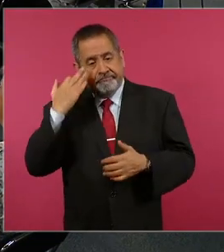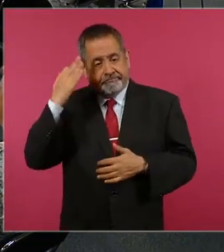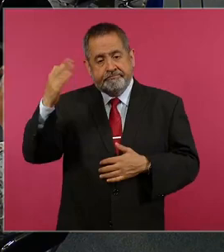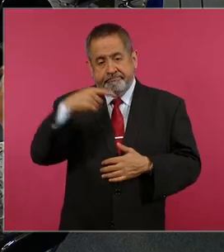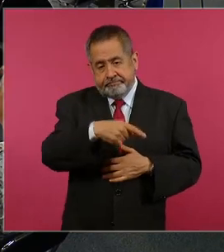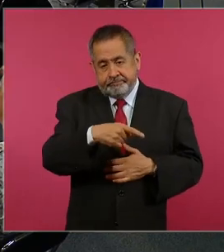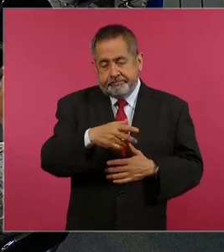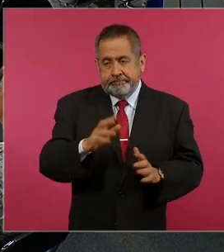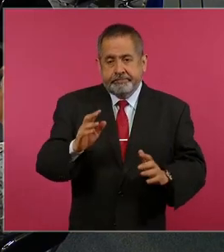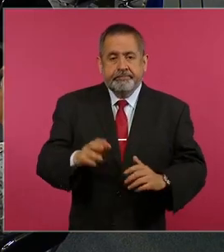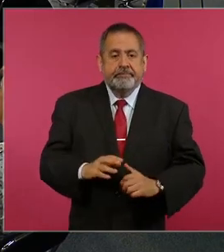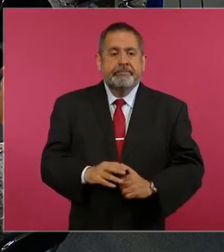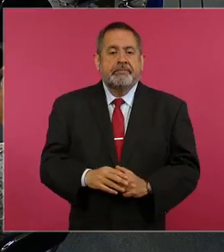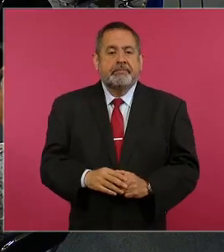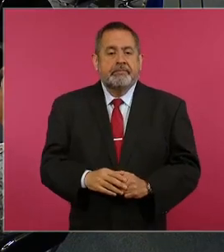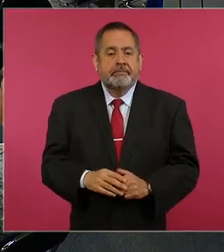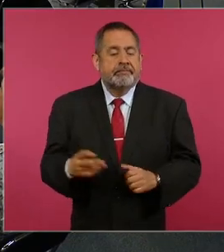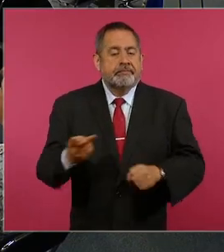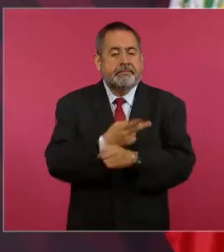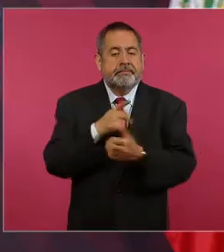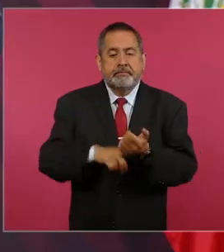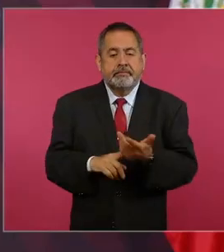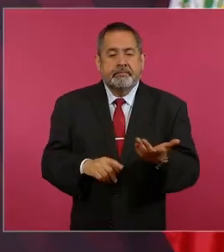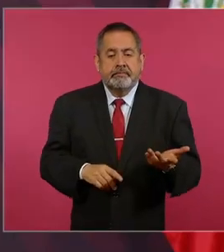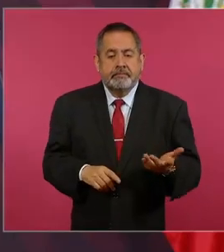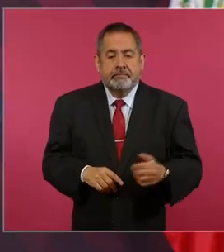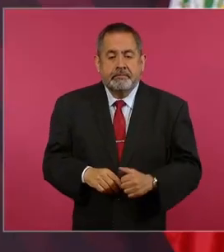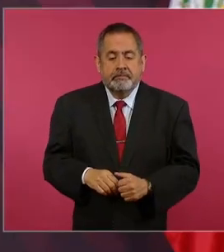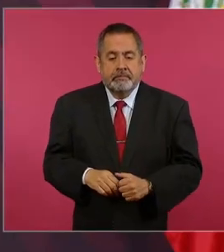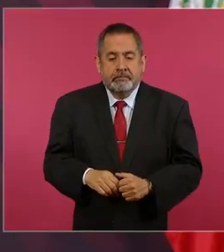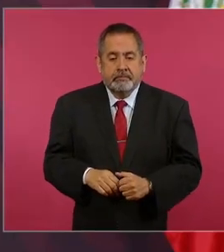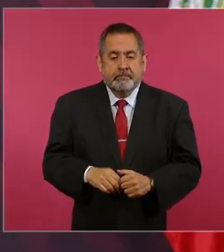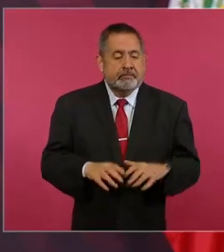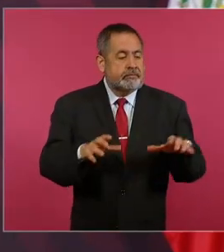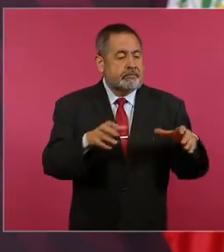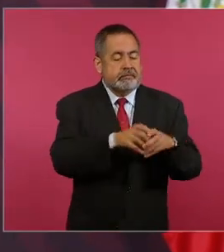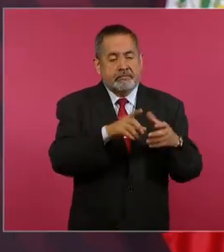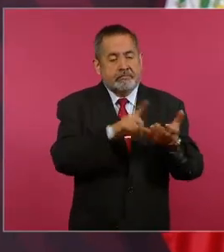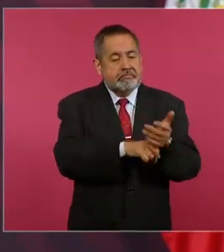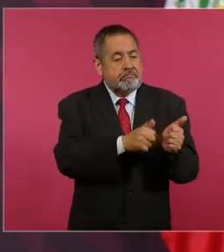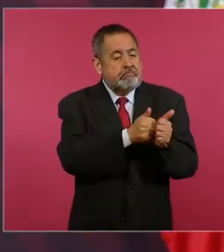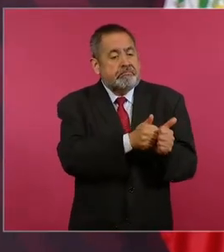Entonces se quedaron en el almanaque